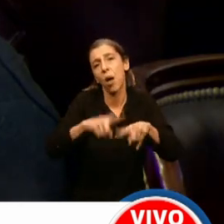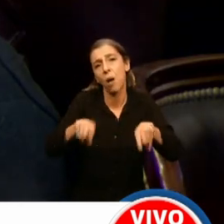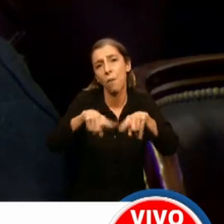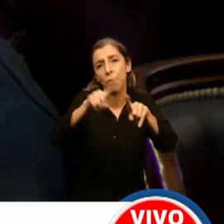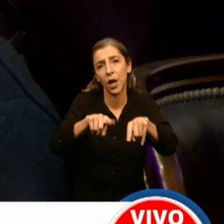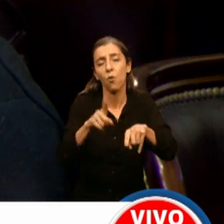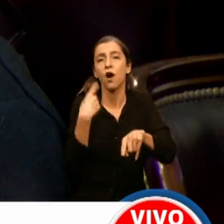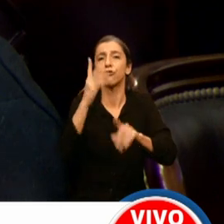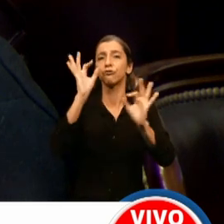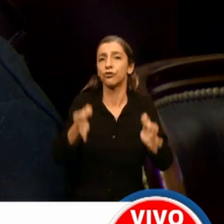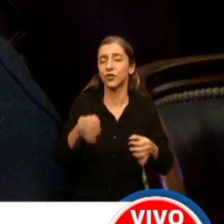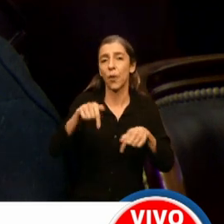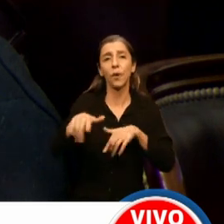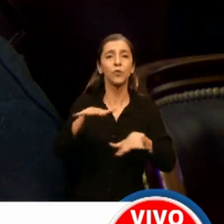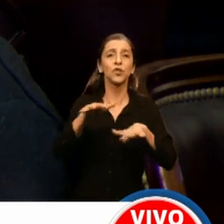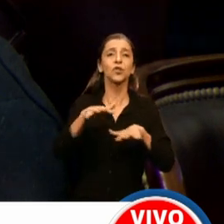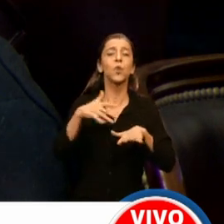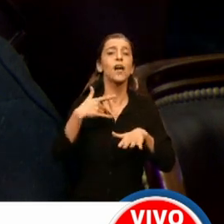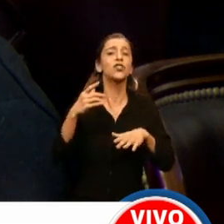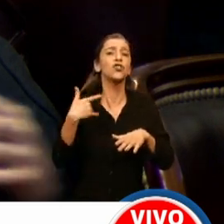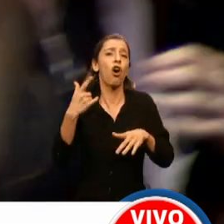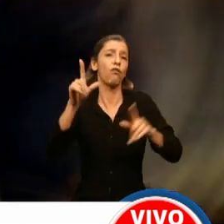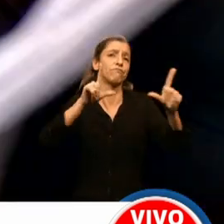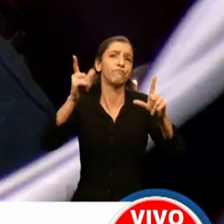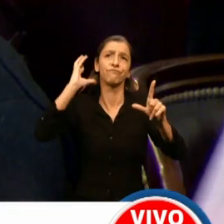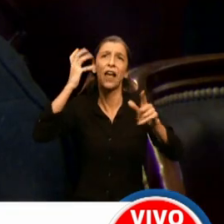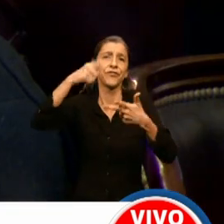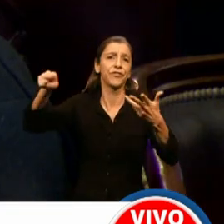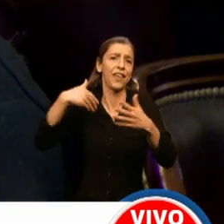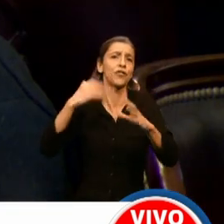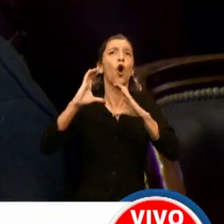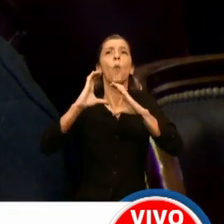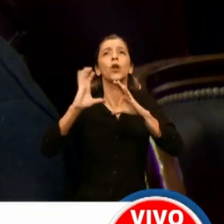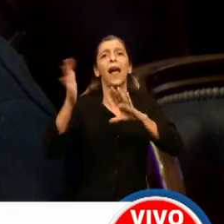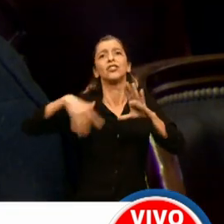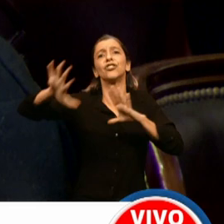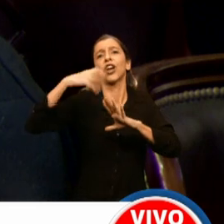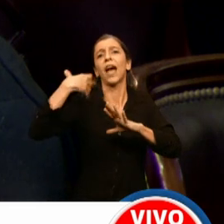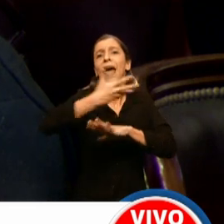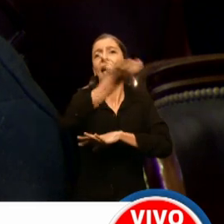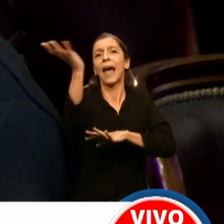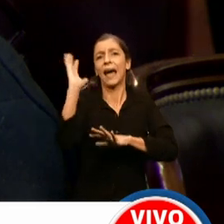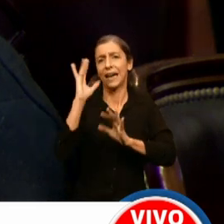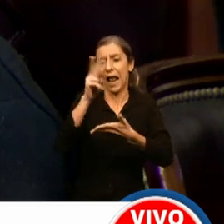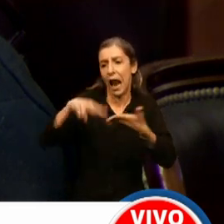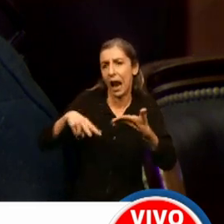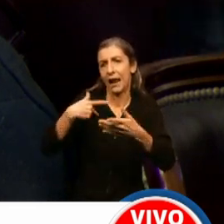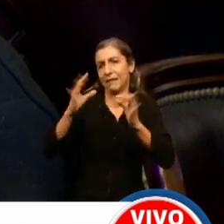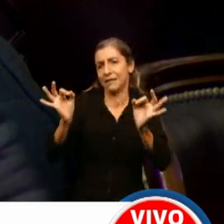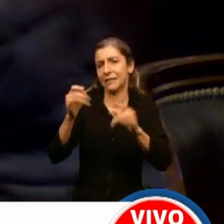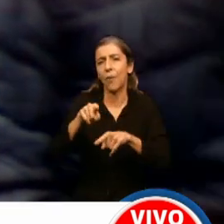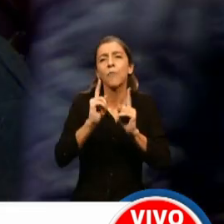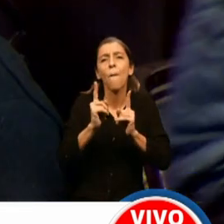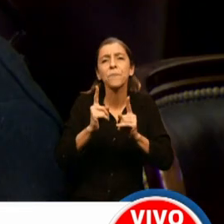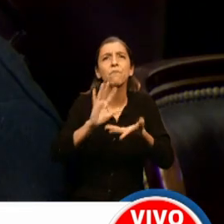basta hacer una incursión por los medios de comunicación tradicionales para escuchar ver y leer como propagan un